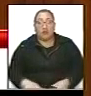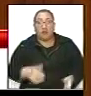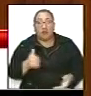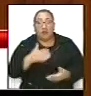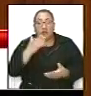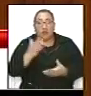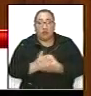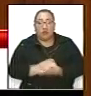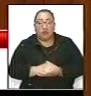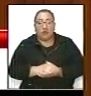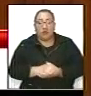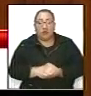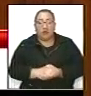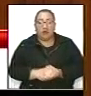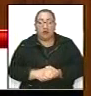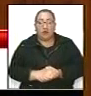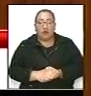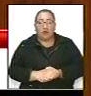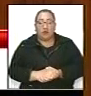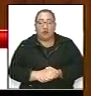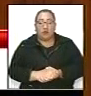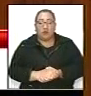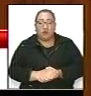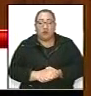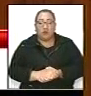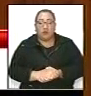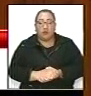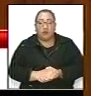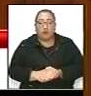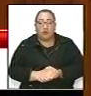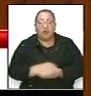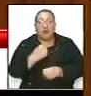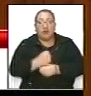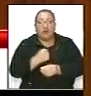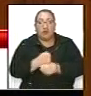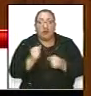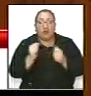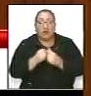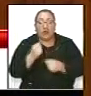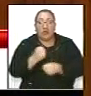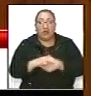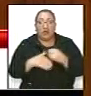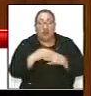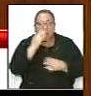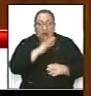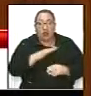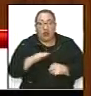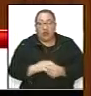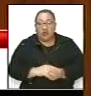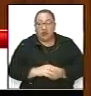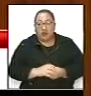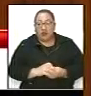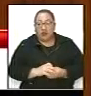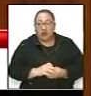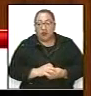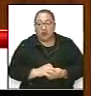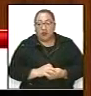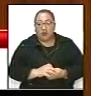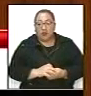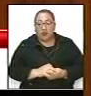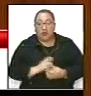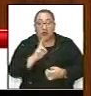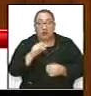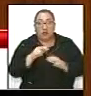también y que tenemos que trabajar de manera articulada en el trabajo infantil. En el 2018,